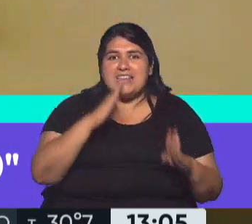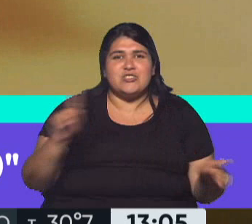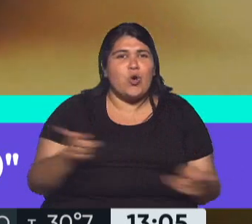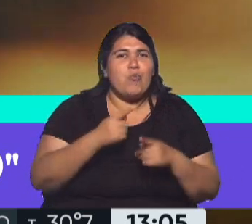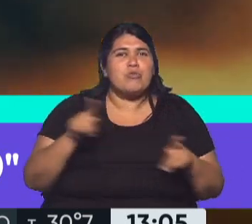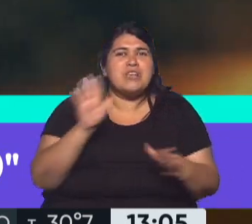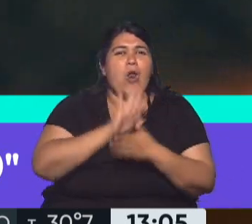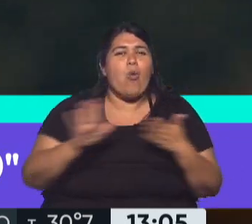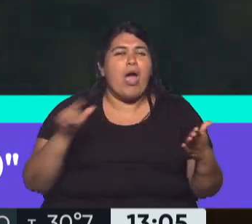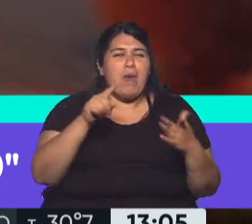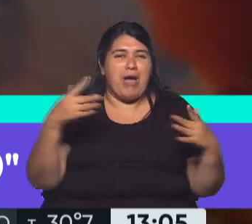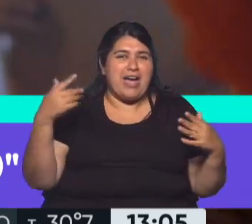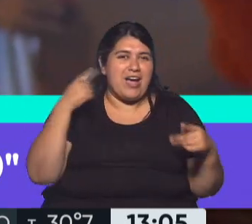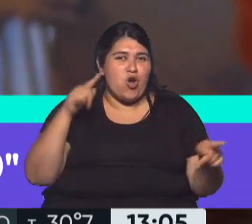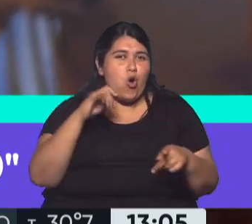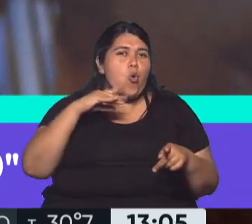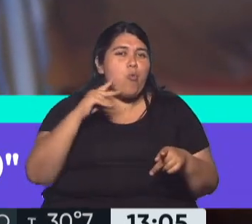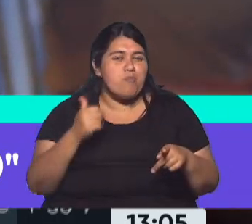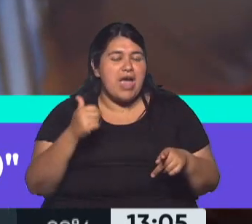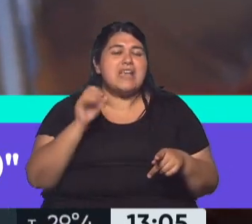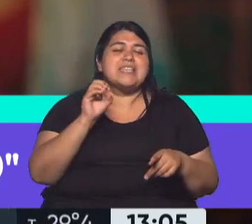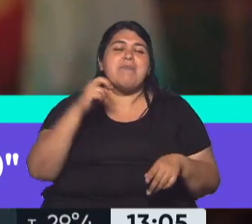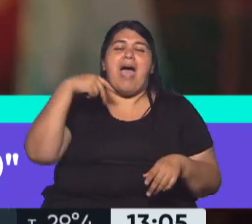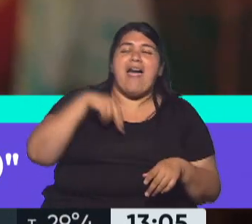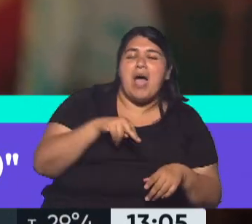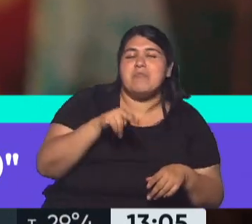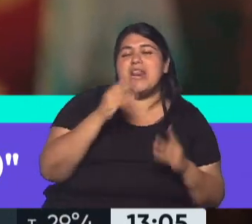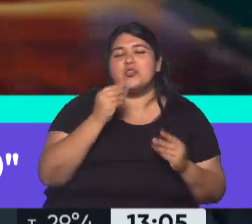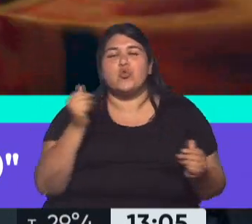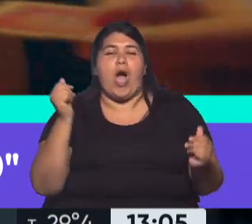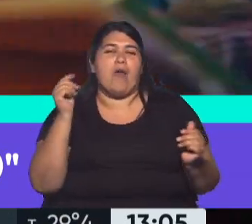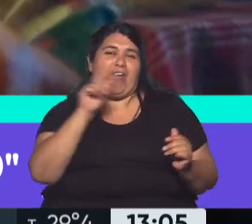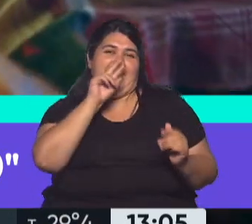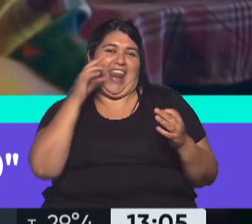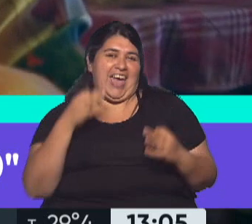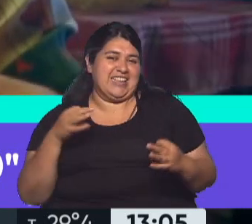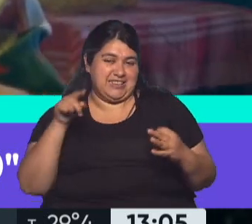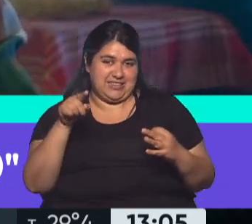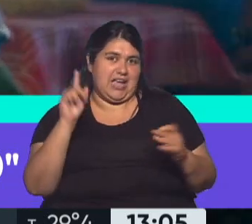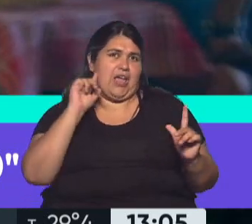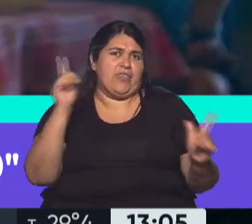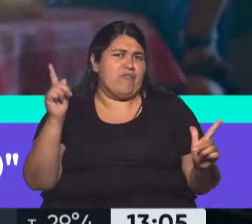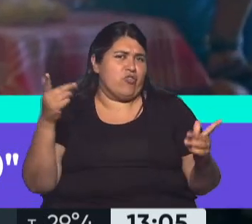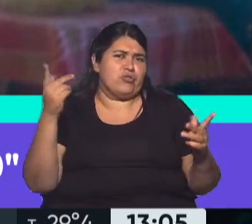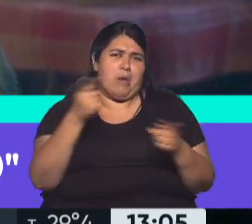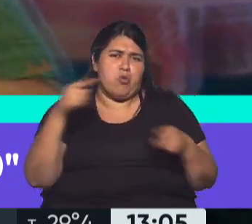con Los Palmeras, Camina Suave y Elegante, Abel Pintos, que sigue disfrutando de un momento